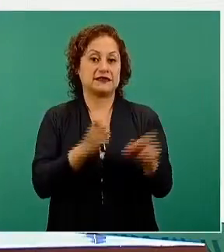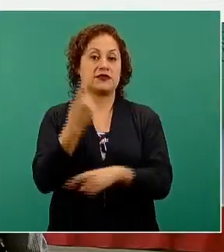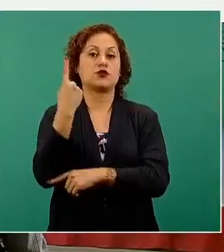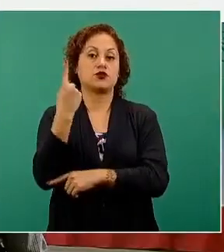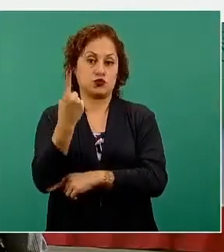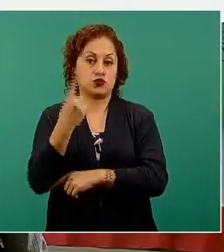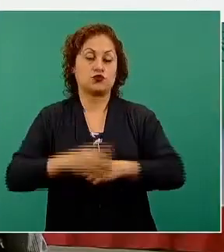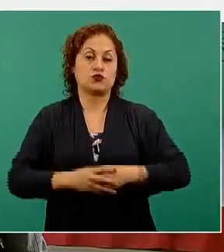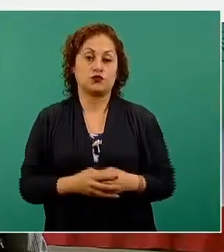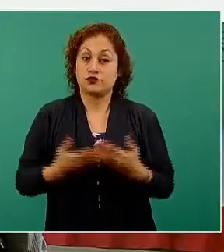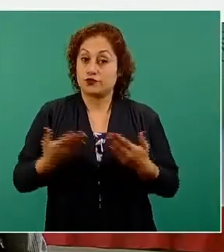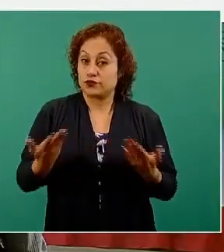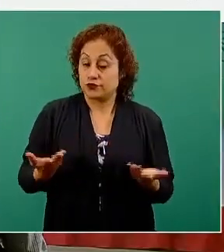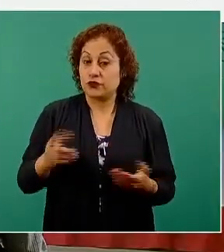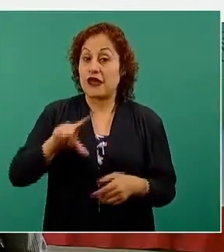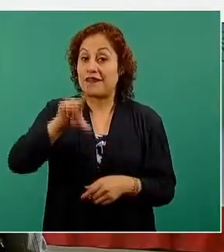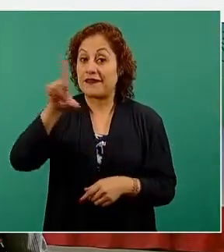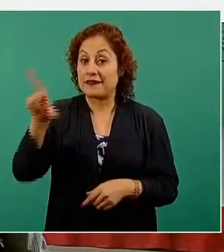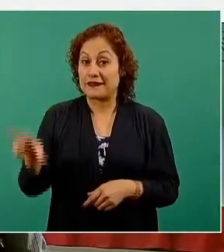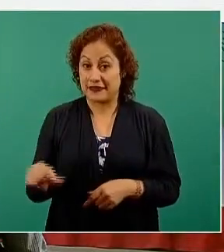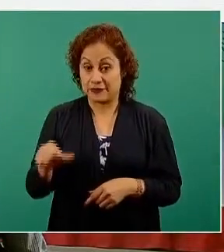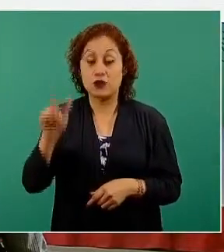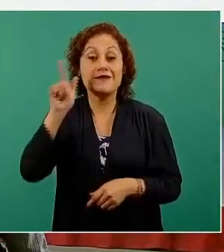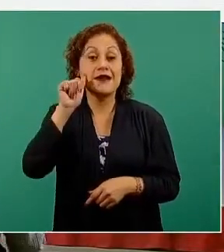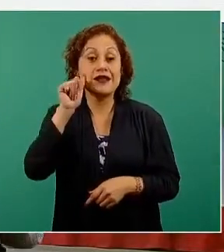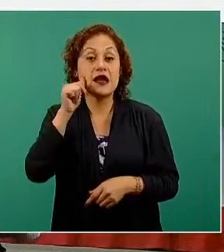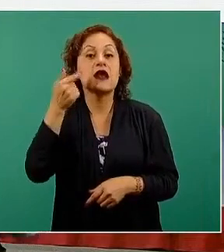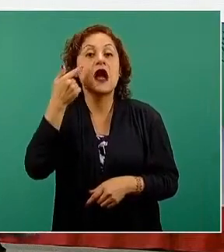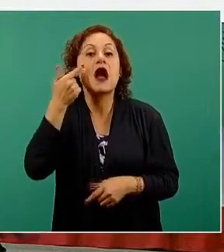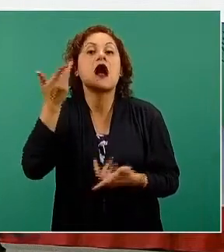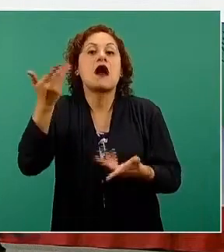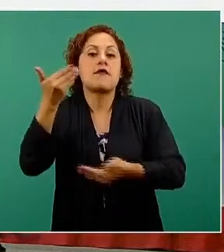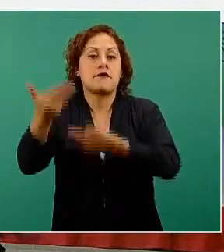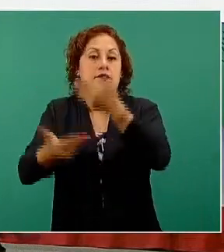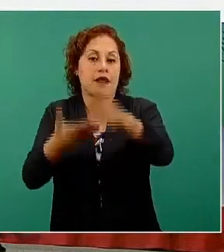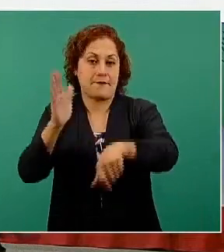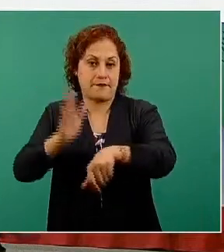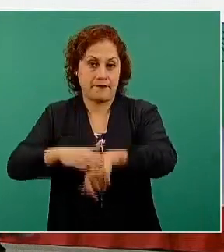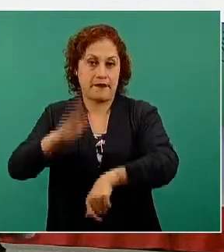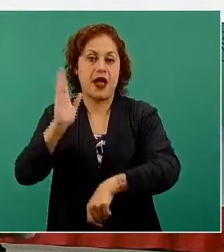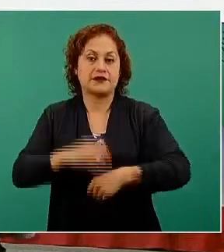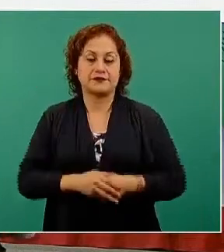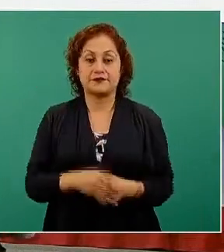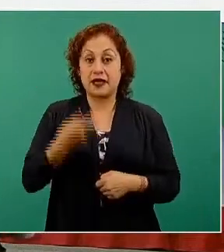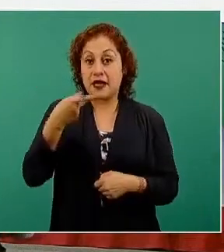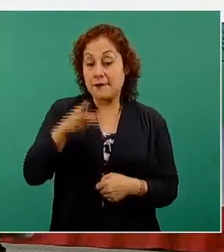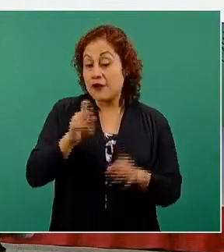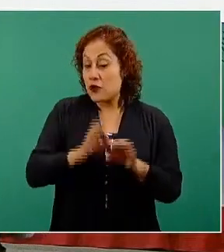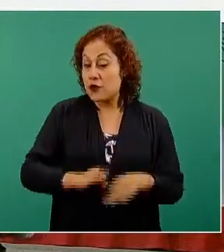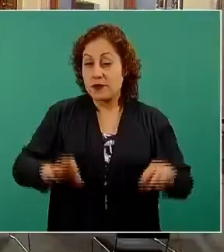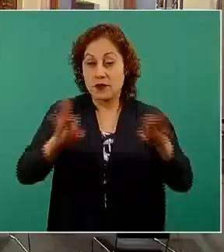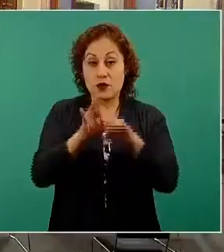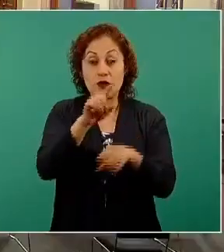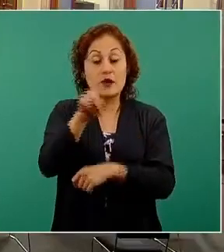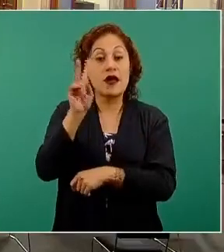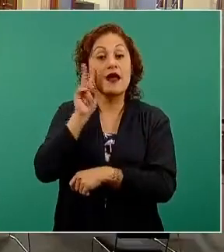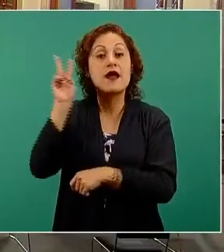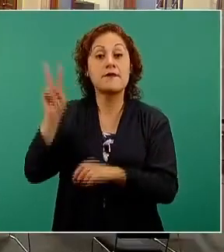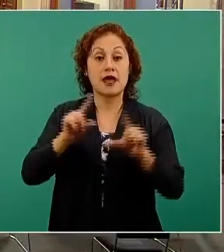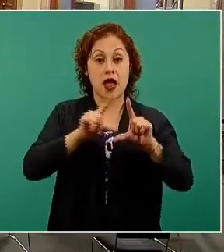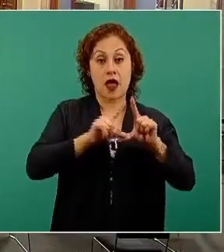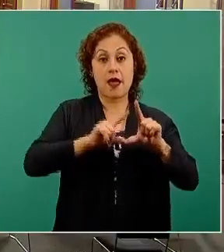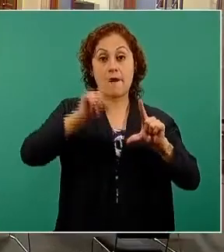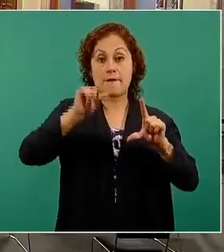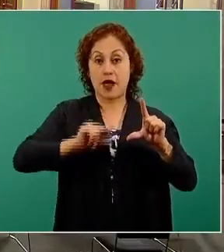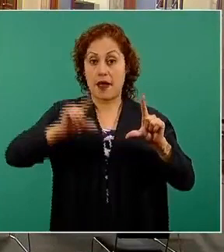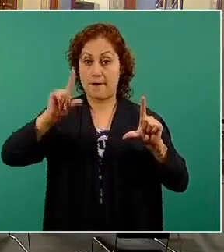ya veremos el corte completo el día de mañana. Lo que es importante es que vean esta secuencia de momentos, días